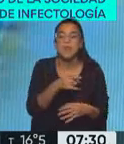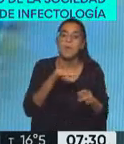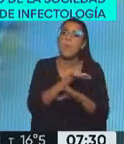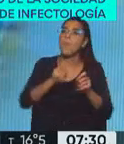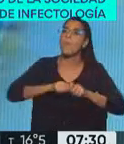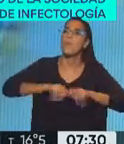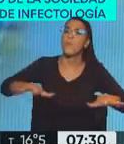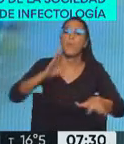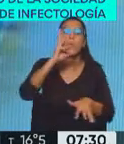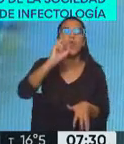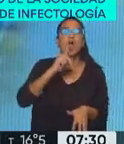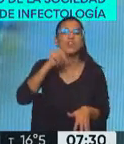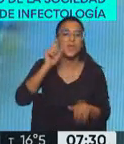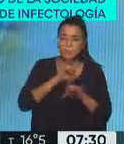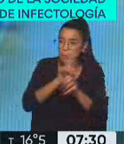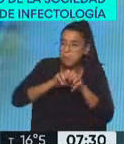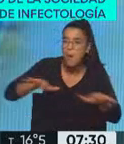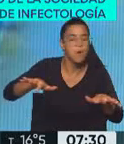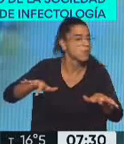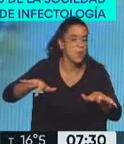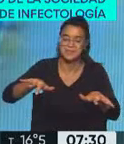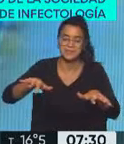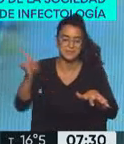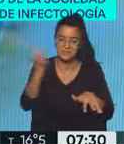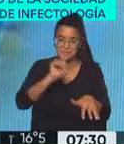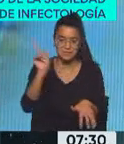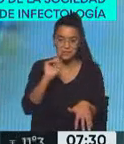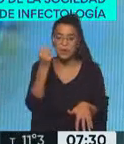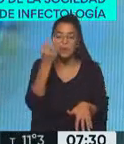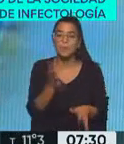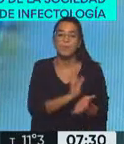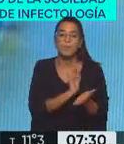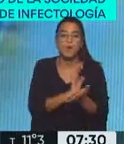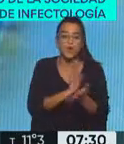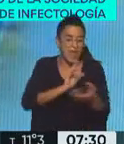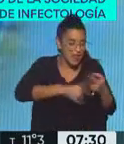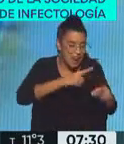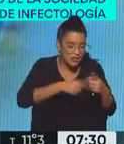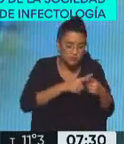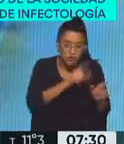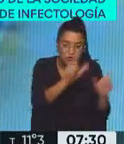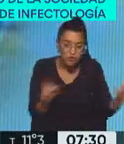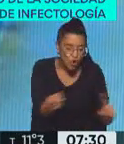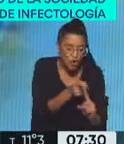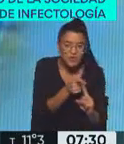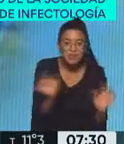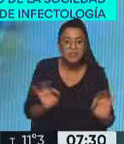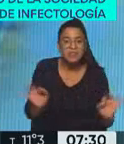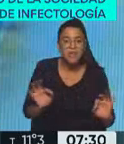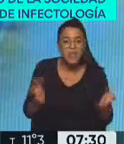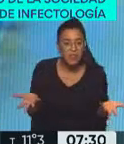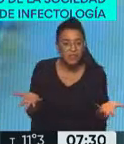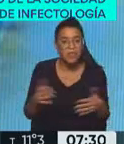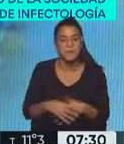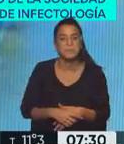brote esto es importante destacarlo porque no tienen ninguna relación entre sí los casos no tienen ninguna correlación